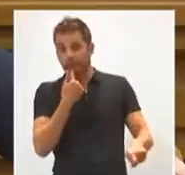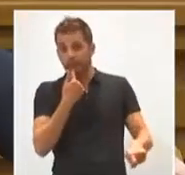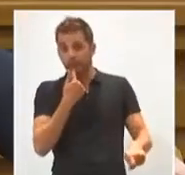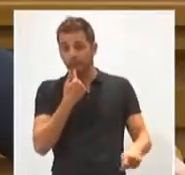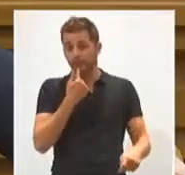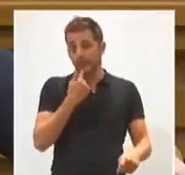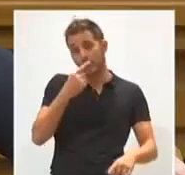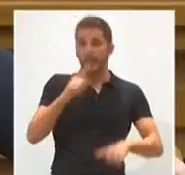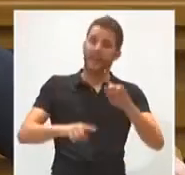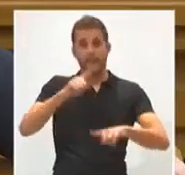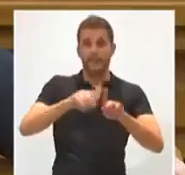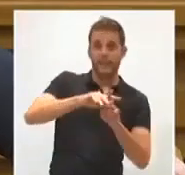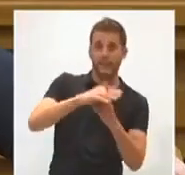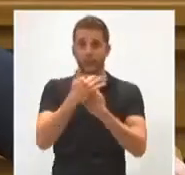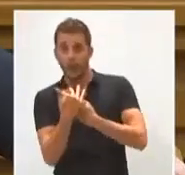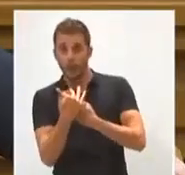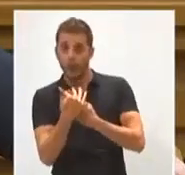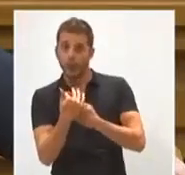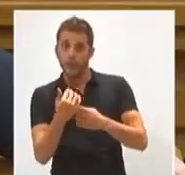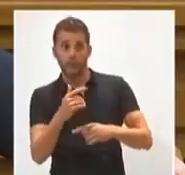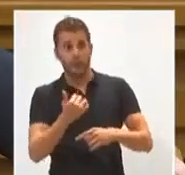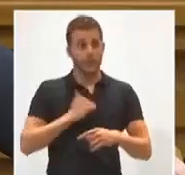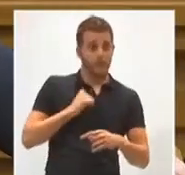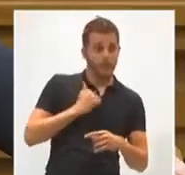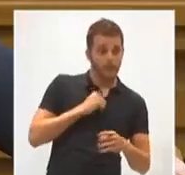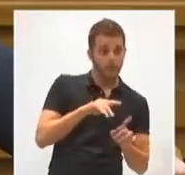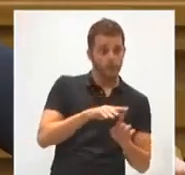pues nos apuntamos a la resaca oa la punta